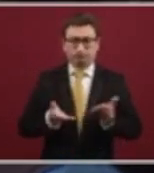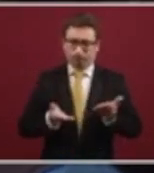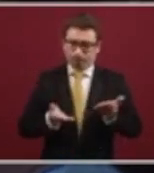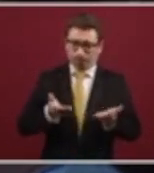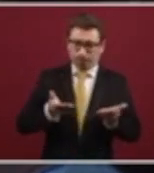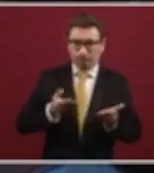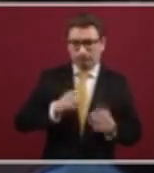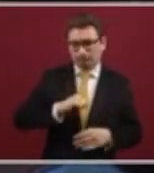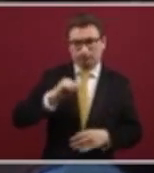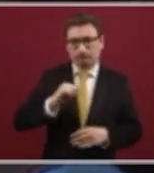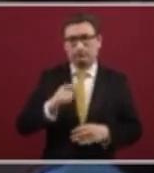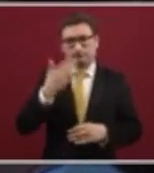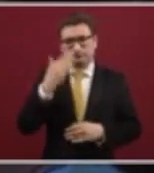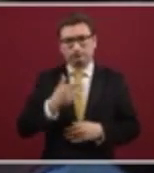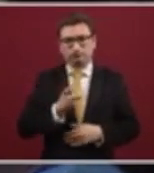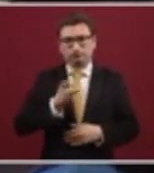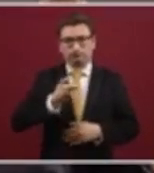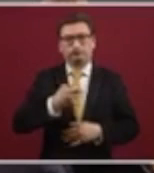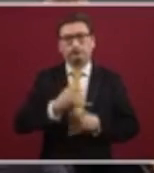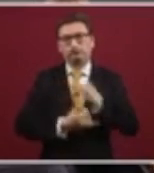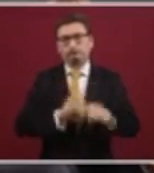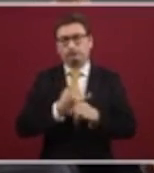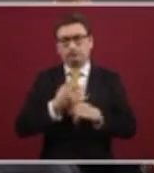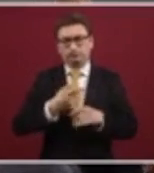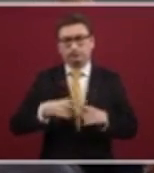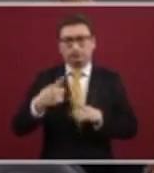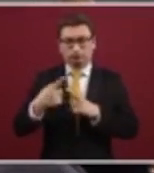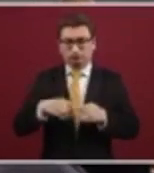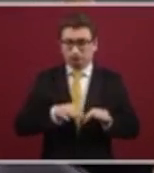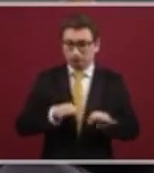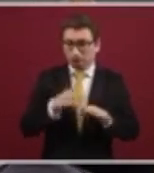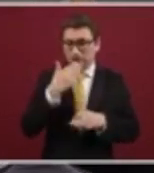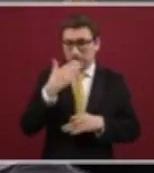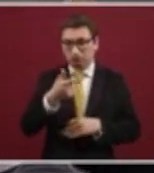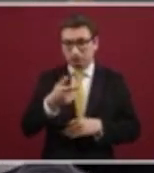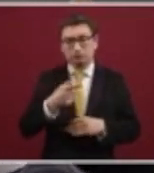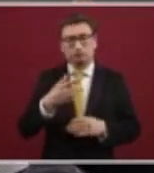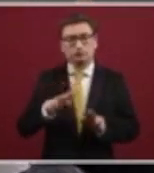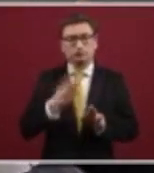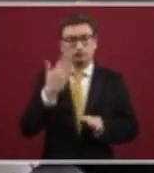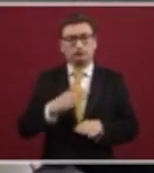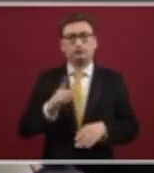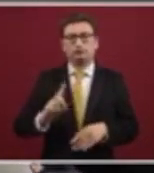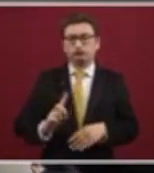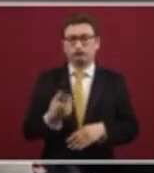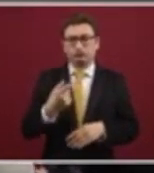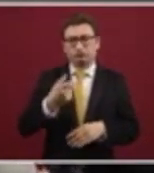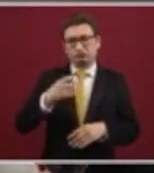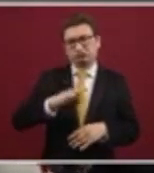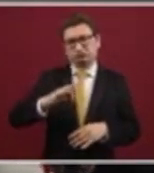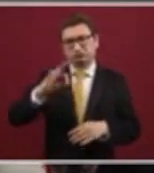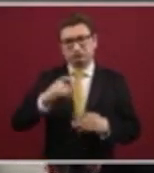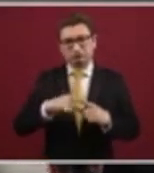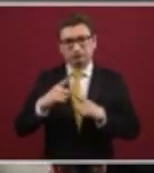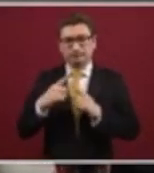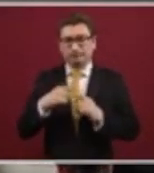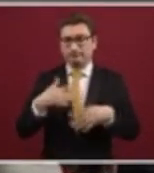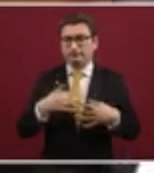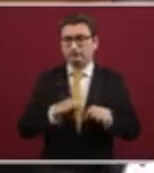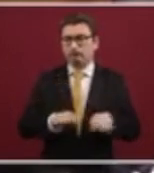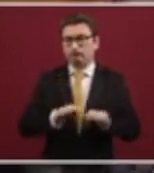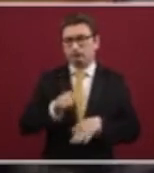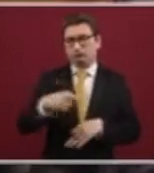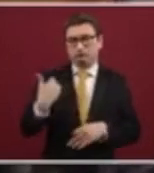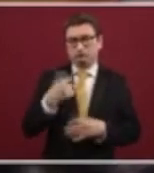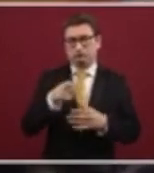en precios internacionales, de tal manera que una política de estabilización tipo de cambio, pues, y como usted bien dice, representa